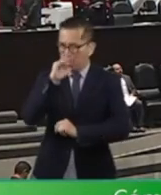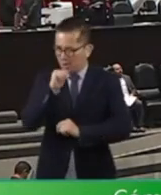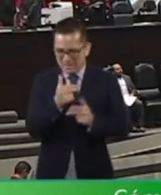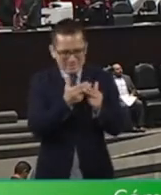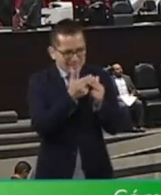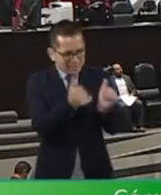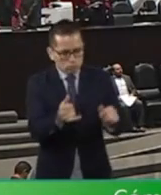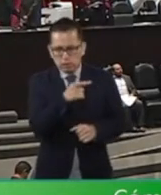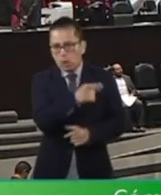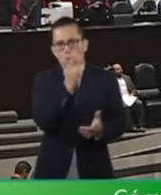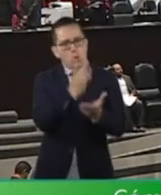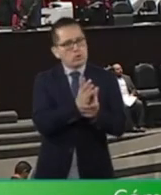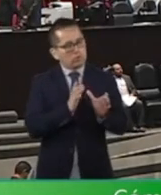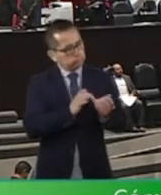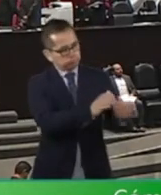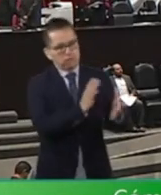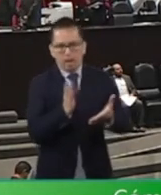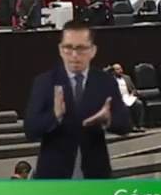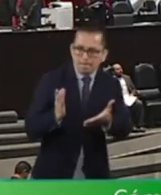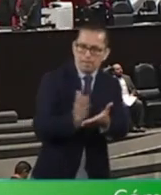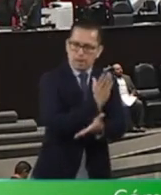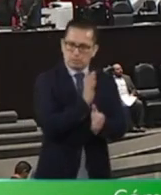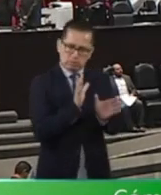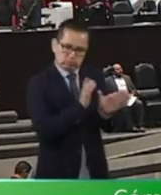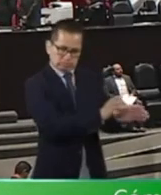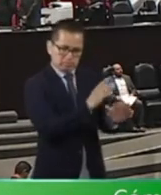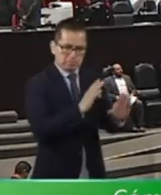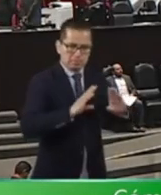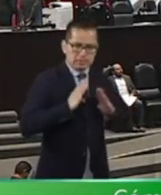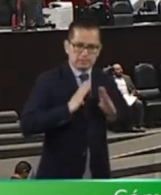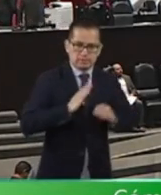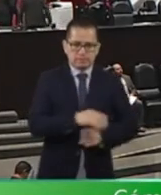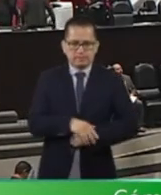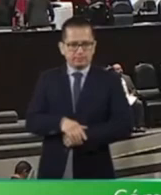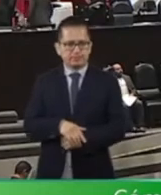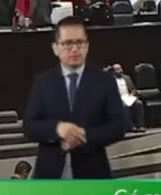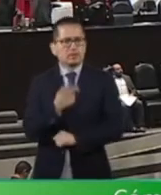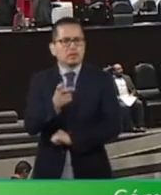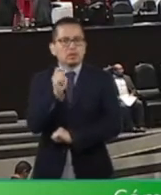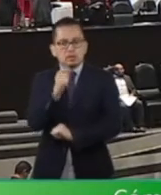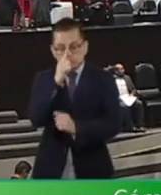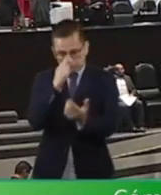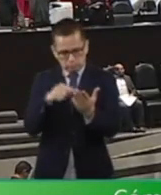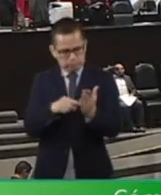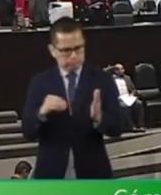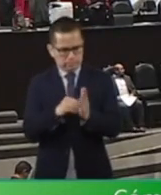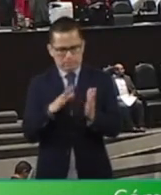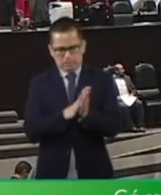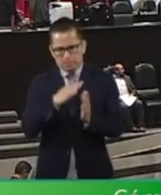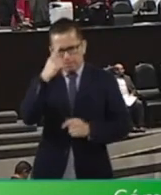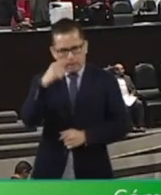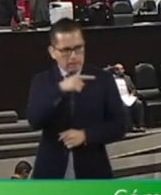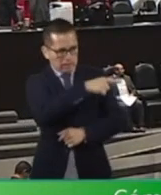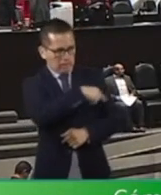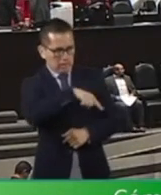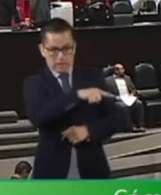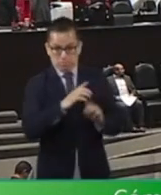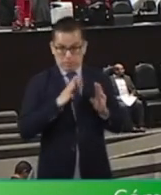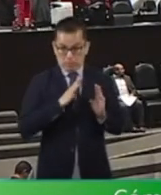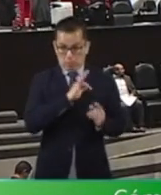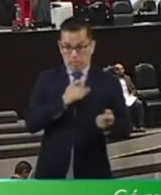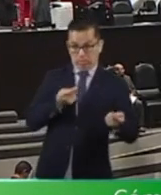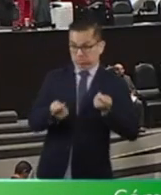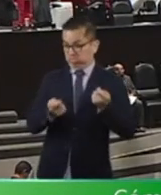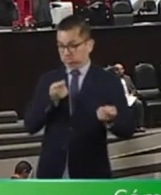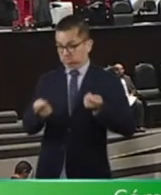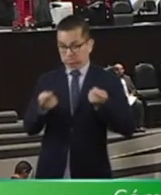militar. Este principio es la piedra angular diseñada para impedir que el poder militar se extienda